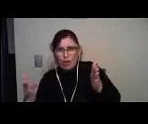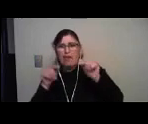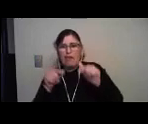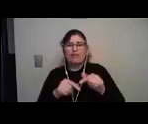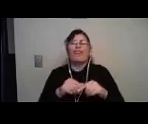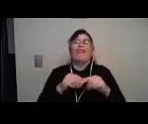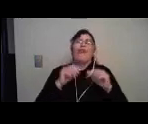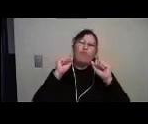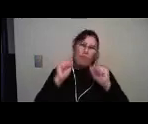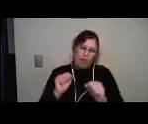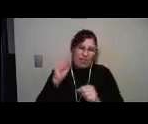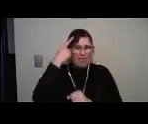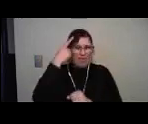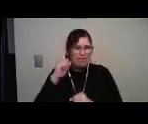daño